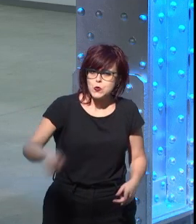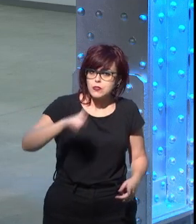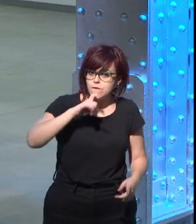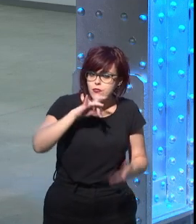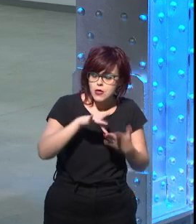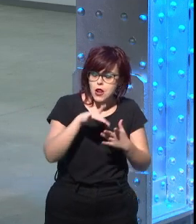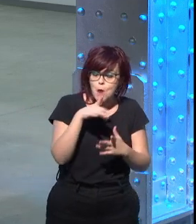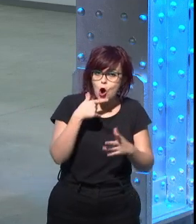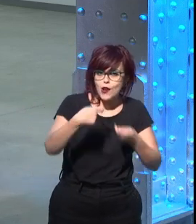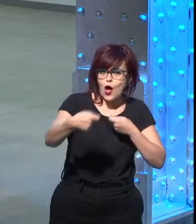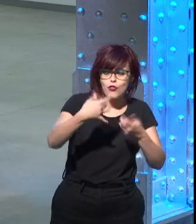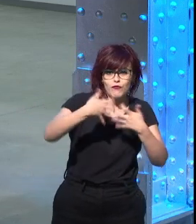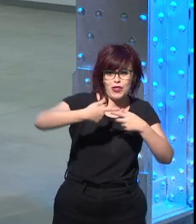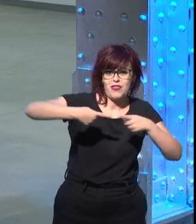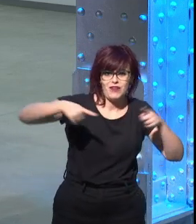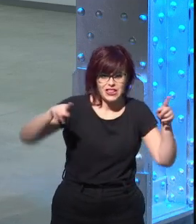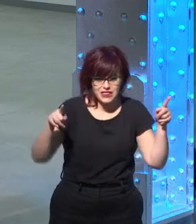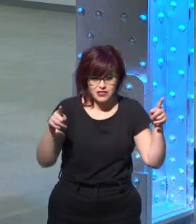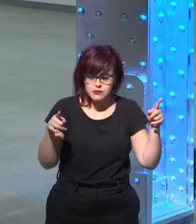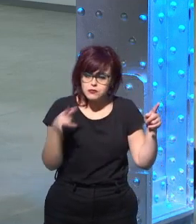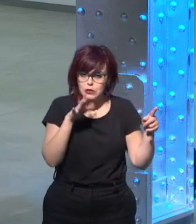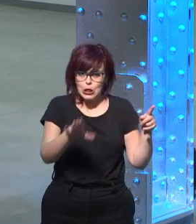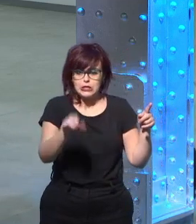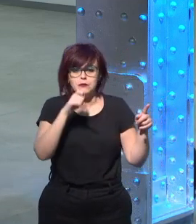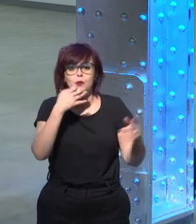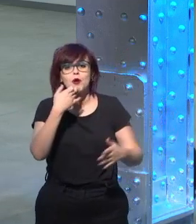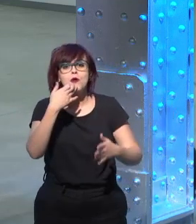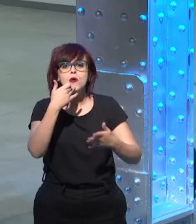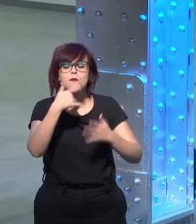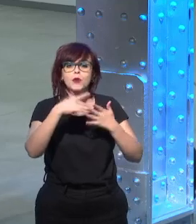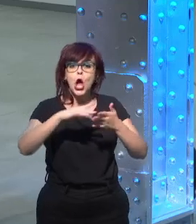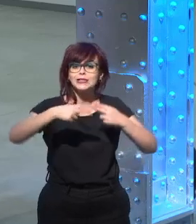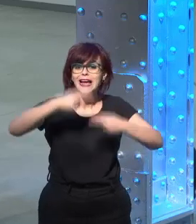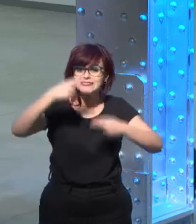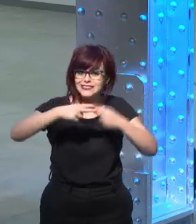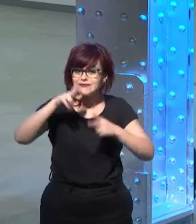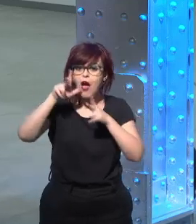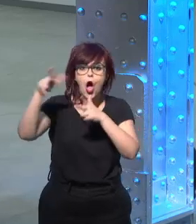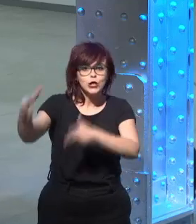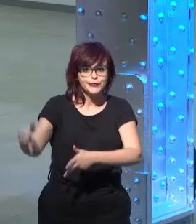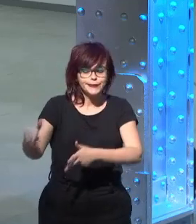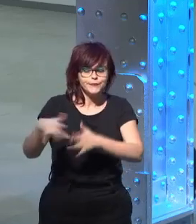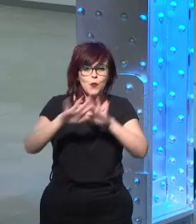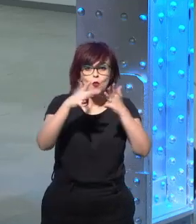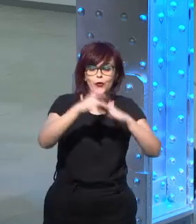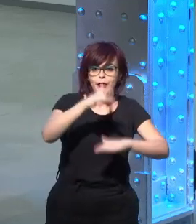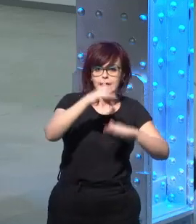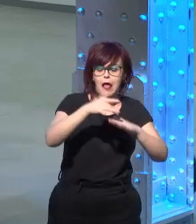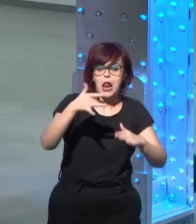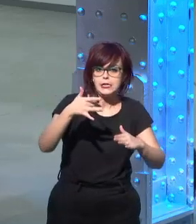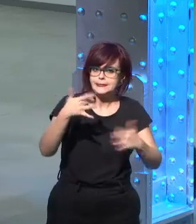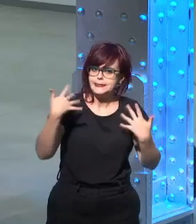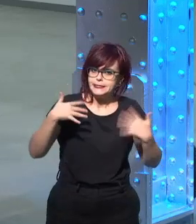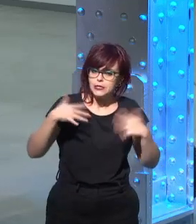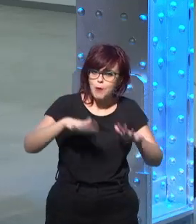de asimilar. Y no hay más que ver por la reacción de los taxistas o de los hoteleros. Hay otros que nos manifestamos